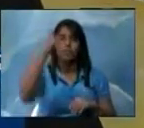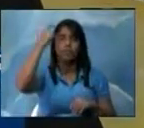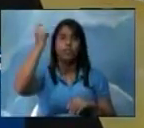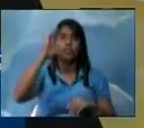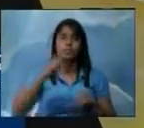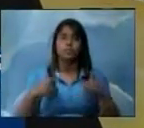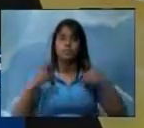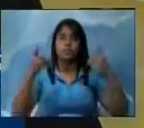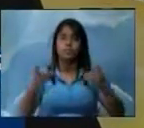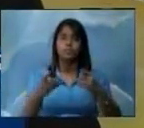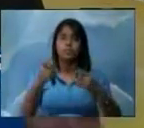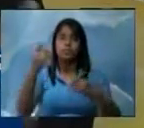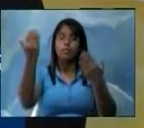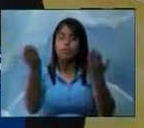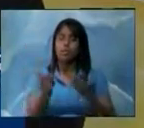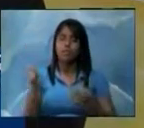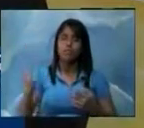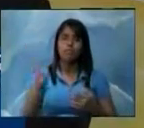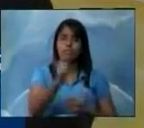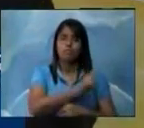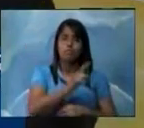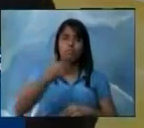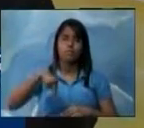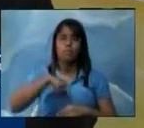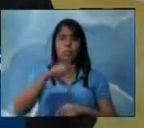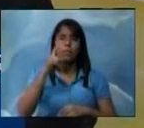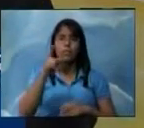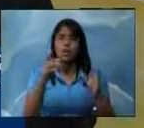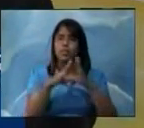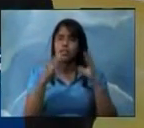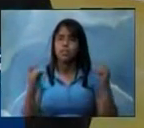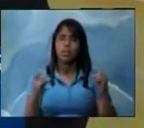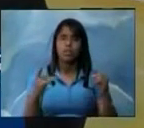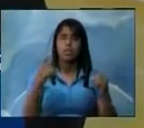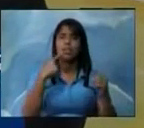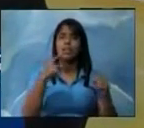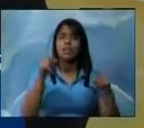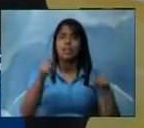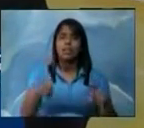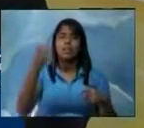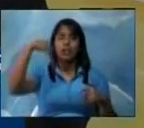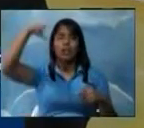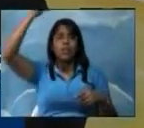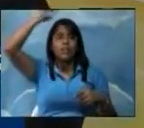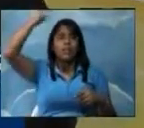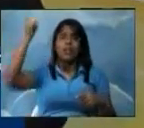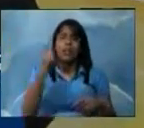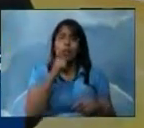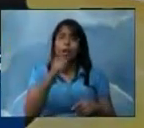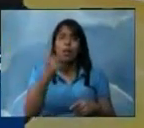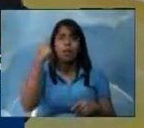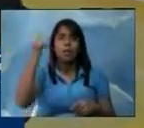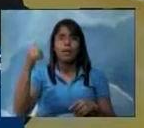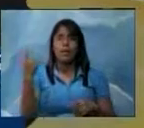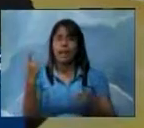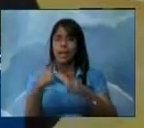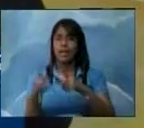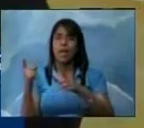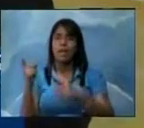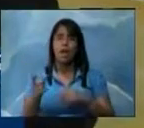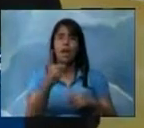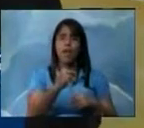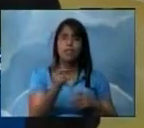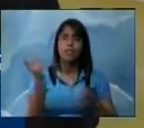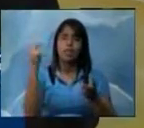dispuesto a darnos a cada uno de nosotros, fíjese, todas las exigencias de este rey malvado para que aquella gente